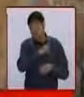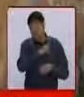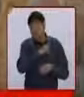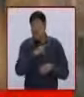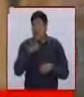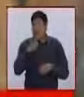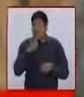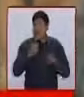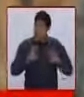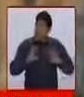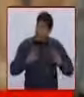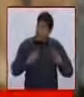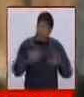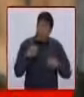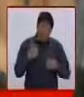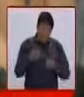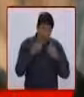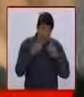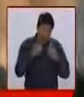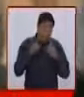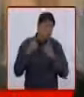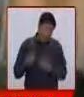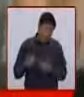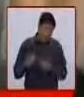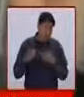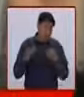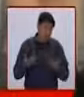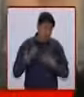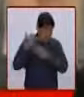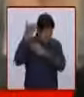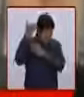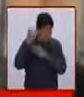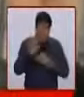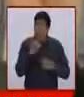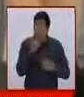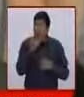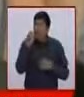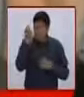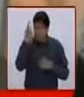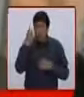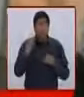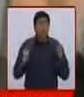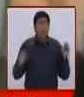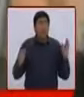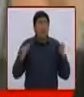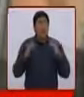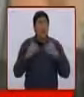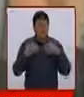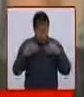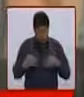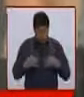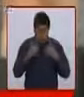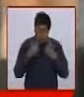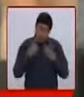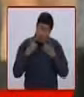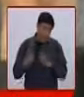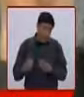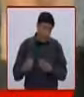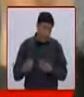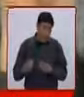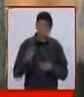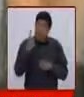quien va a gestionar existe una denuncia también a quien santacruz tengo entendido que en la paz también se ha formalizado una denuncia